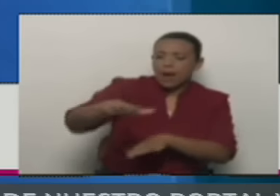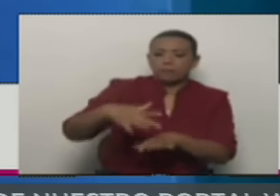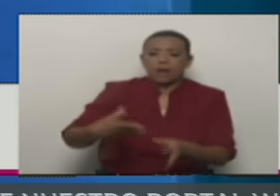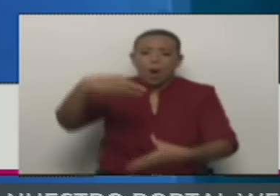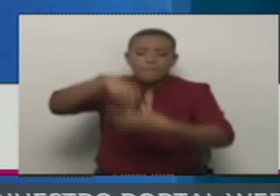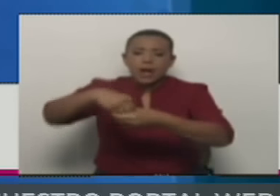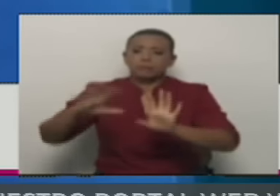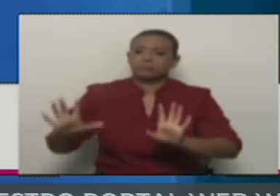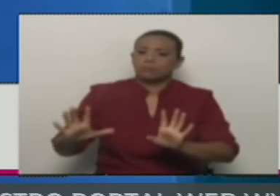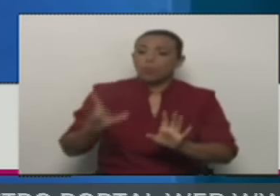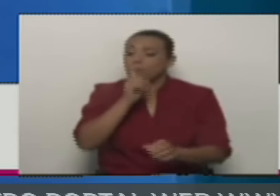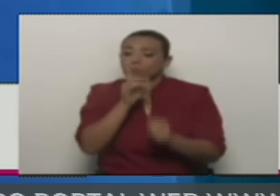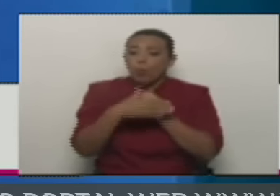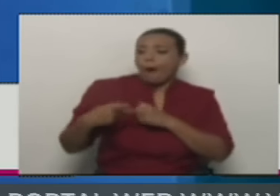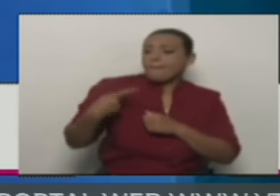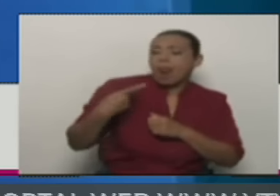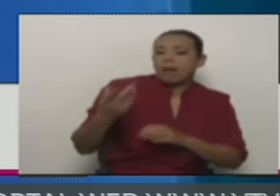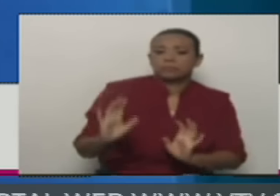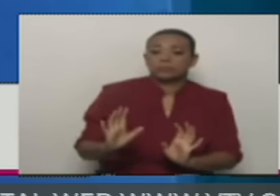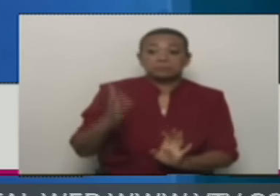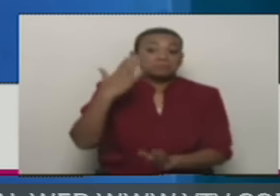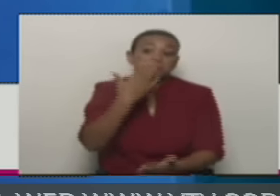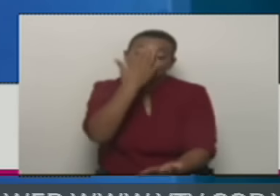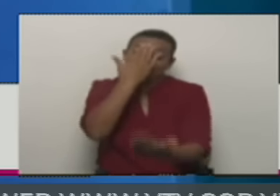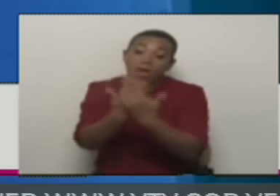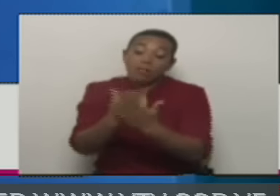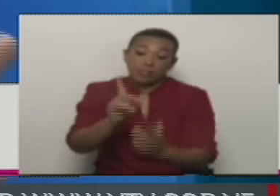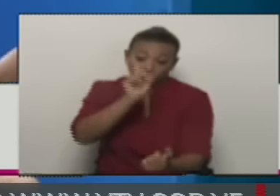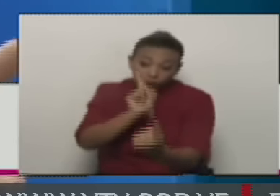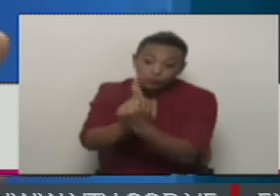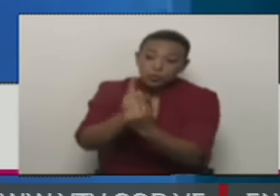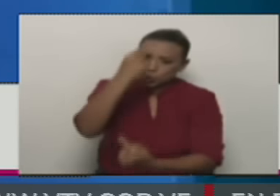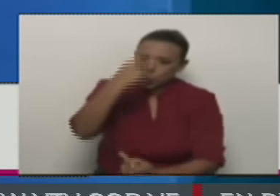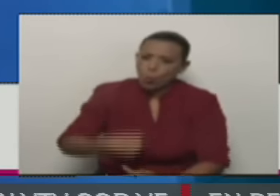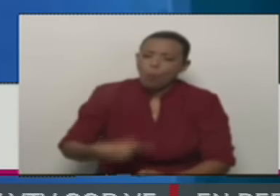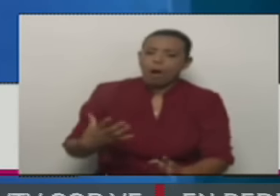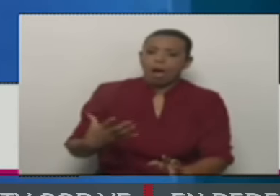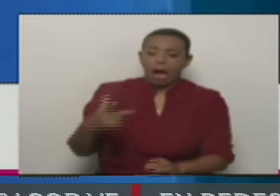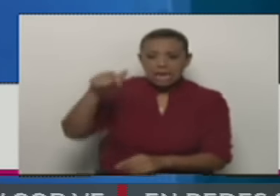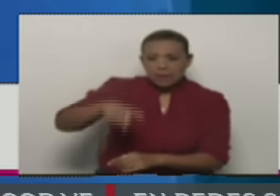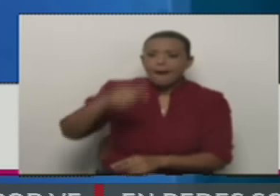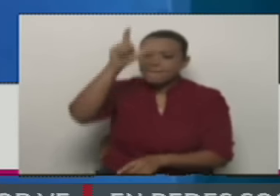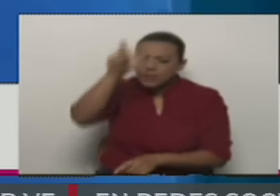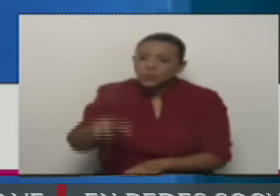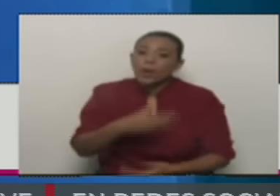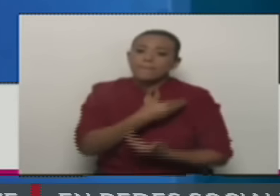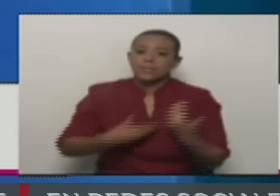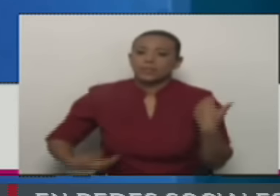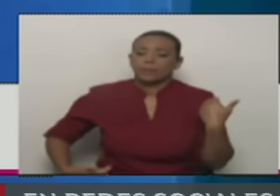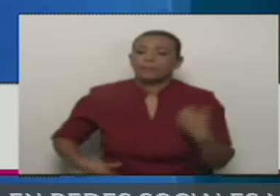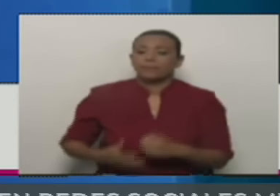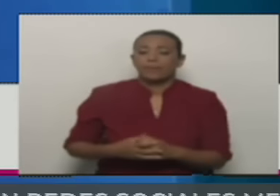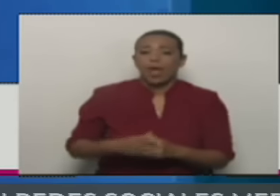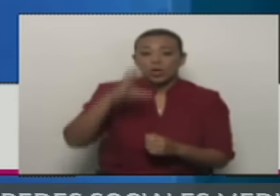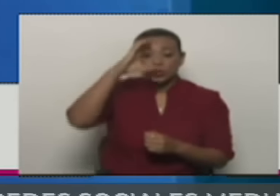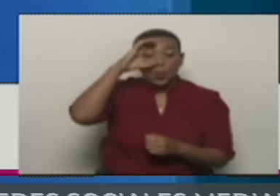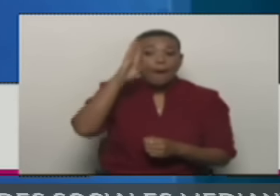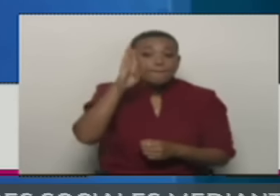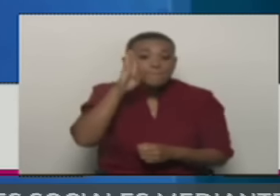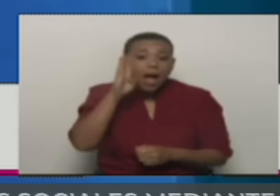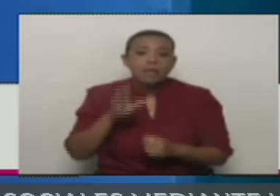Ya me tocó decirlo frente a alguien muy adversario de nuestro país, el presidente Joe Biden.